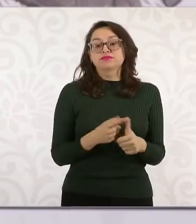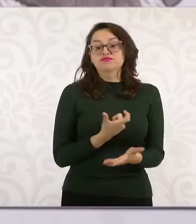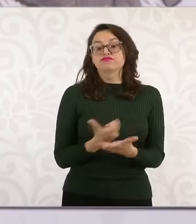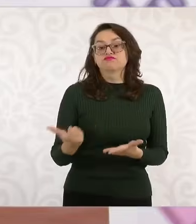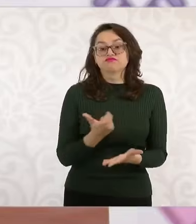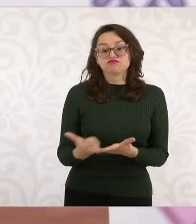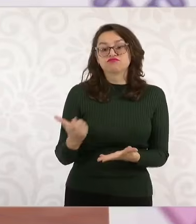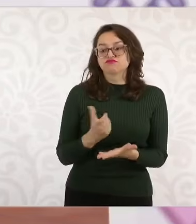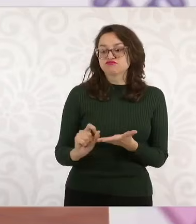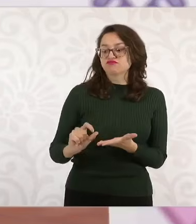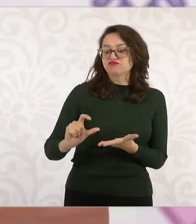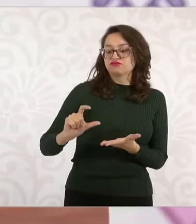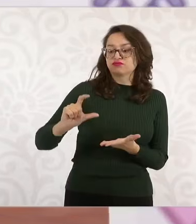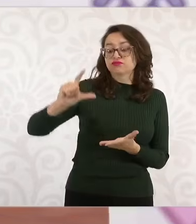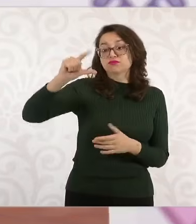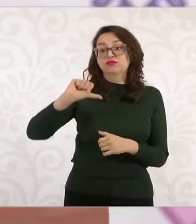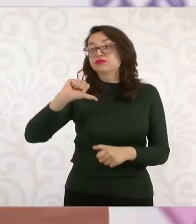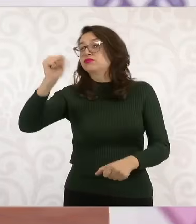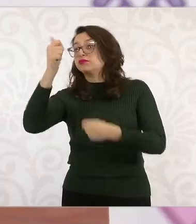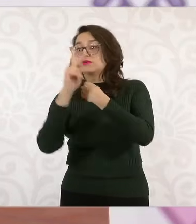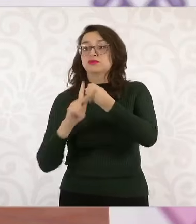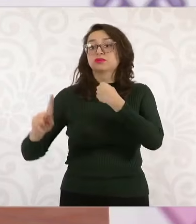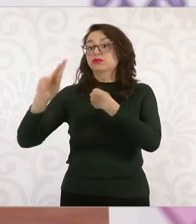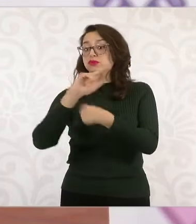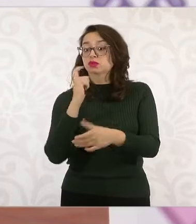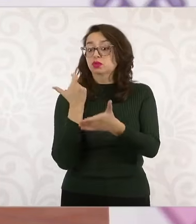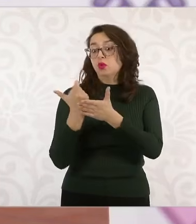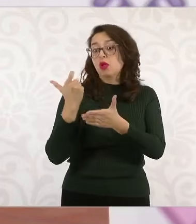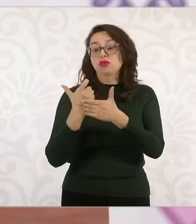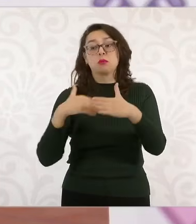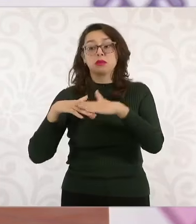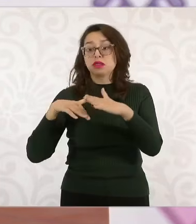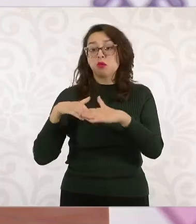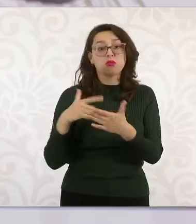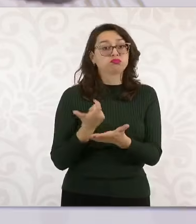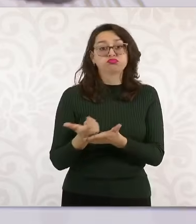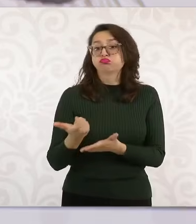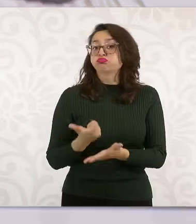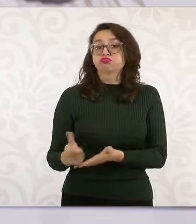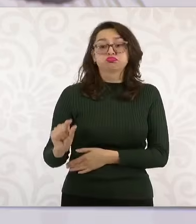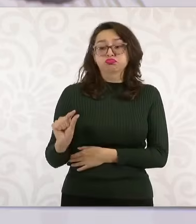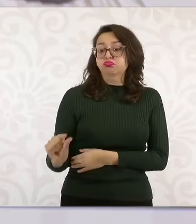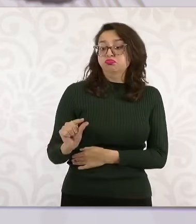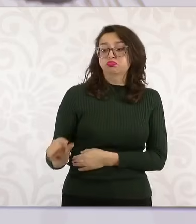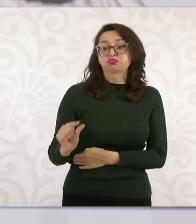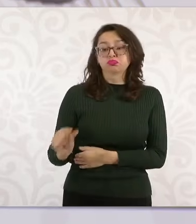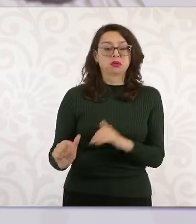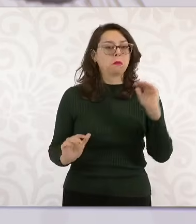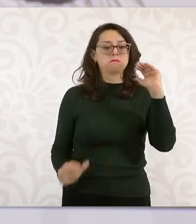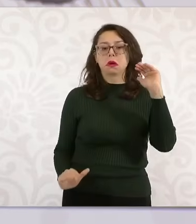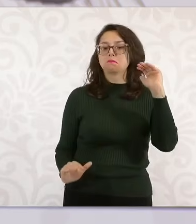donde no aumenta el salario mínimo, no disminuye la pobreza y no disminuyen las